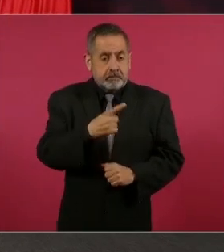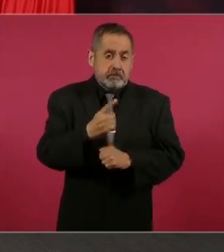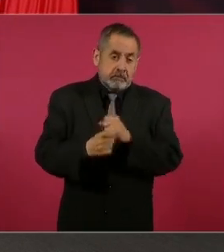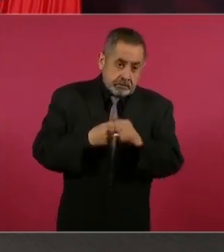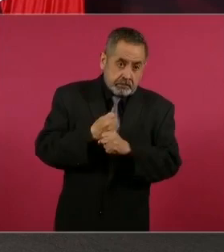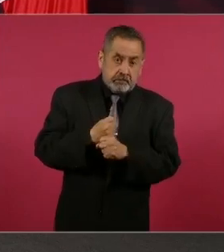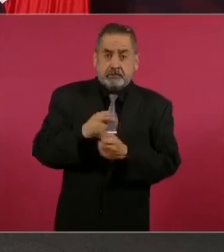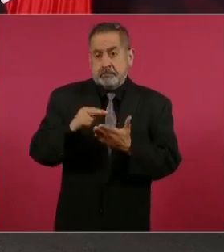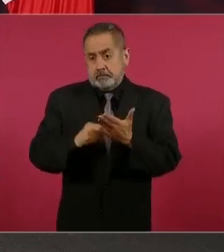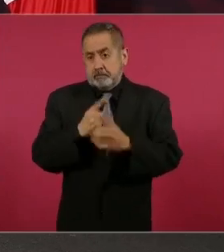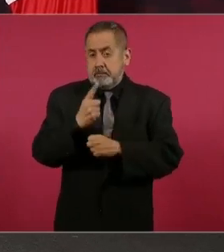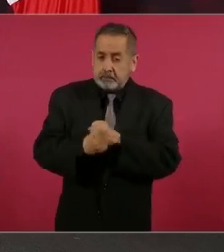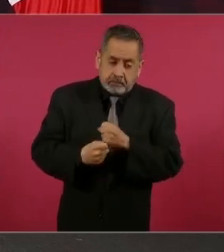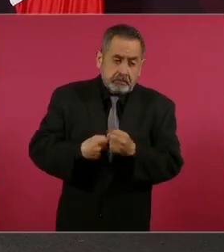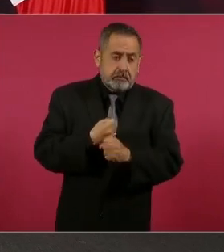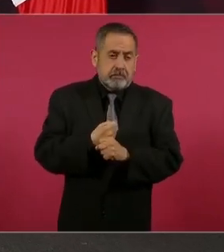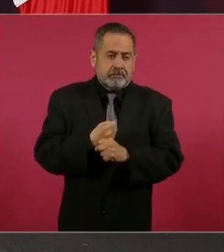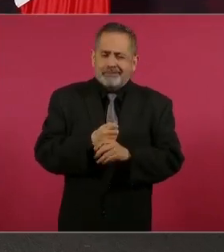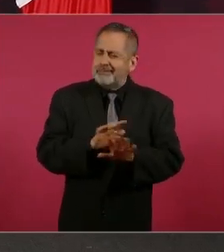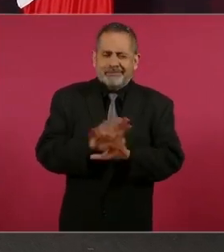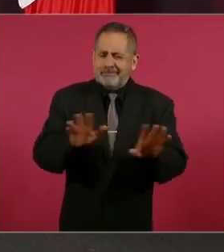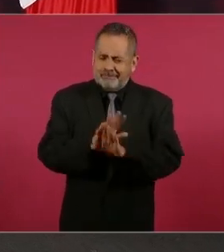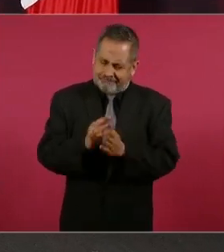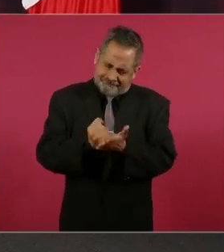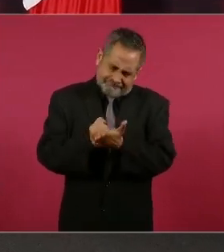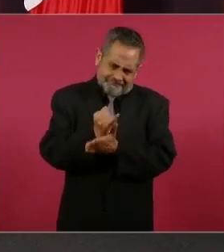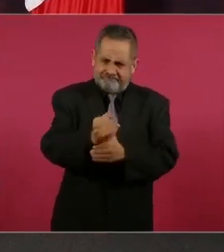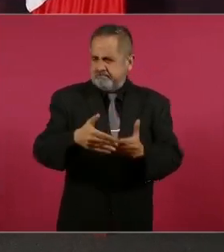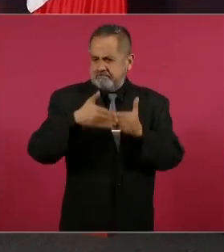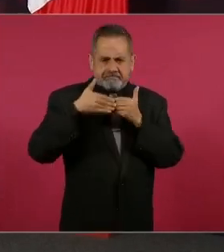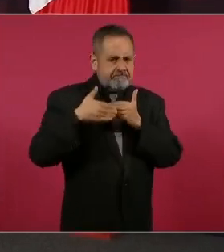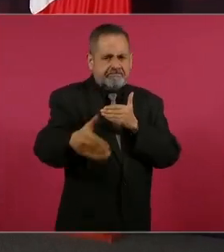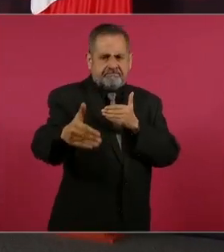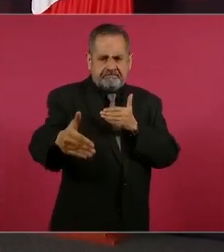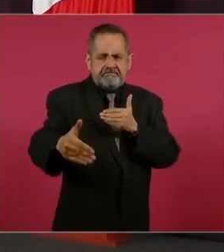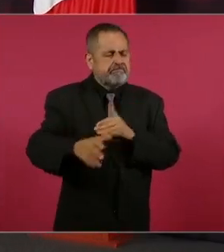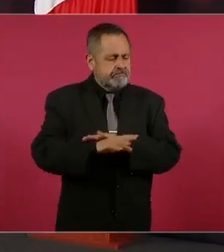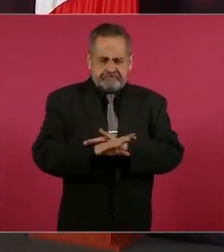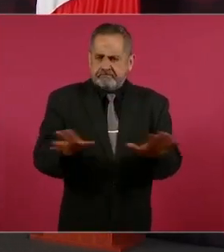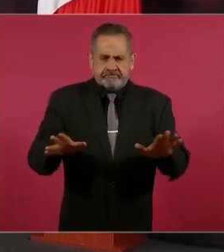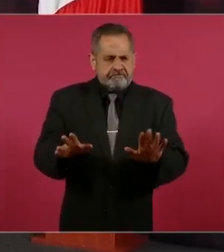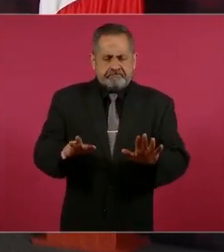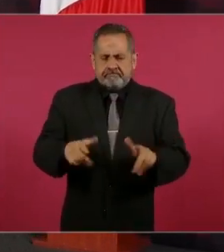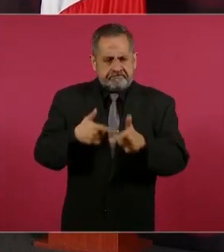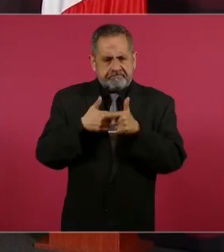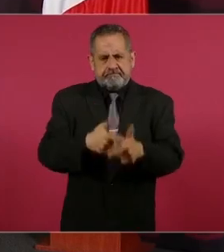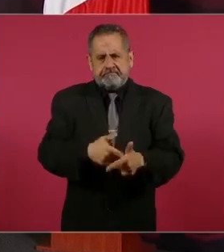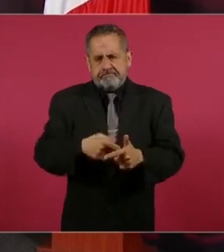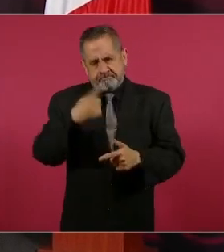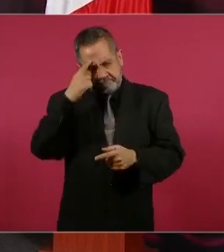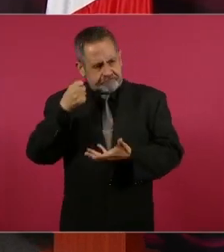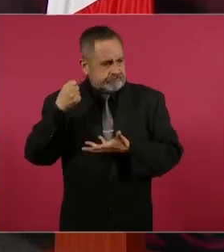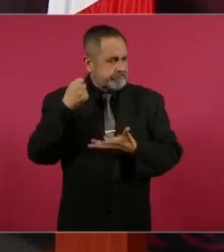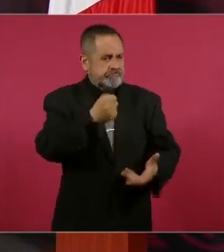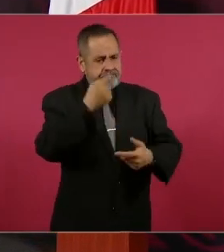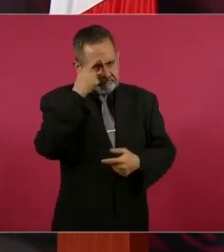sino que ya quede establecido legalmente el apoyo a Sonora.